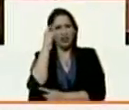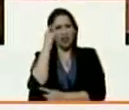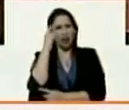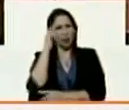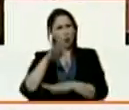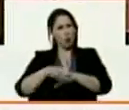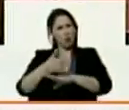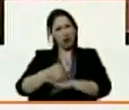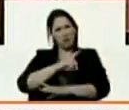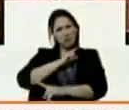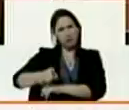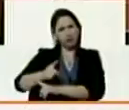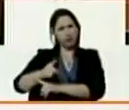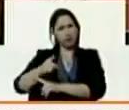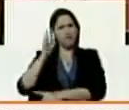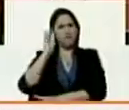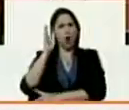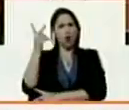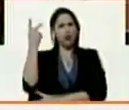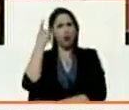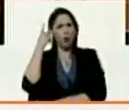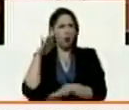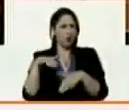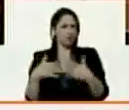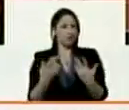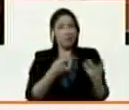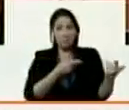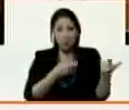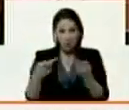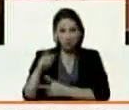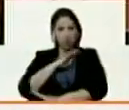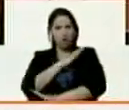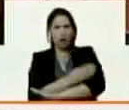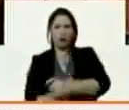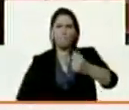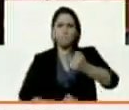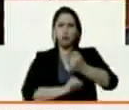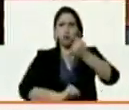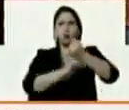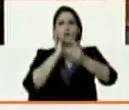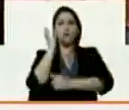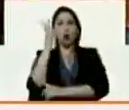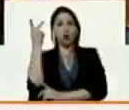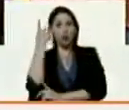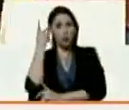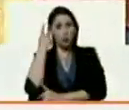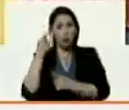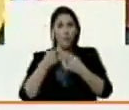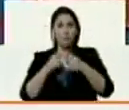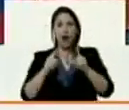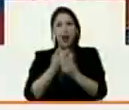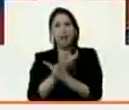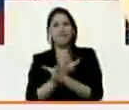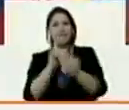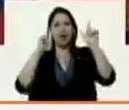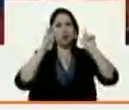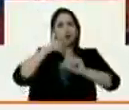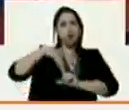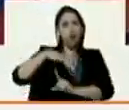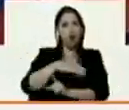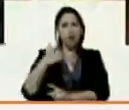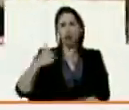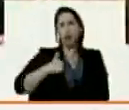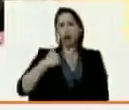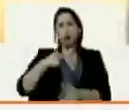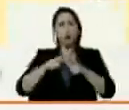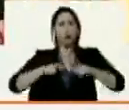Paulo. Bienvenido. La fuerza y el impulso del Foro de Sao Paulo para la liberación de los pueblos en cualquier parte del